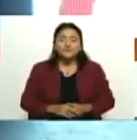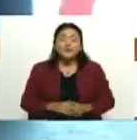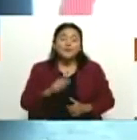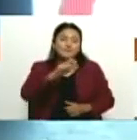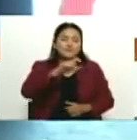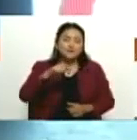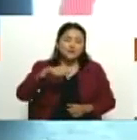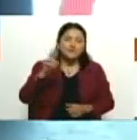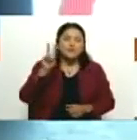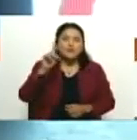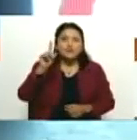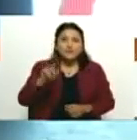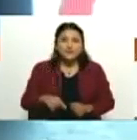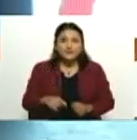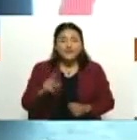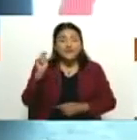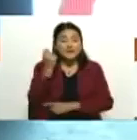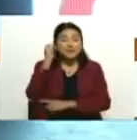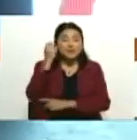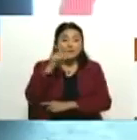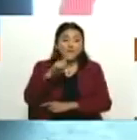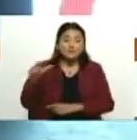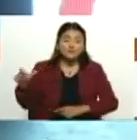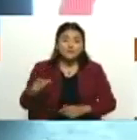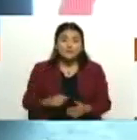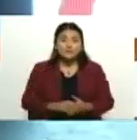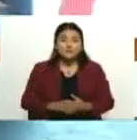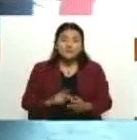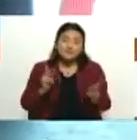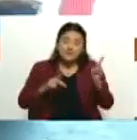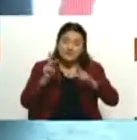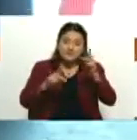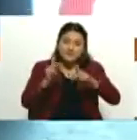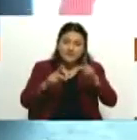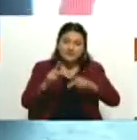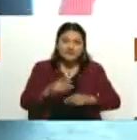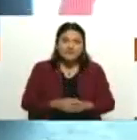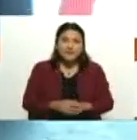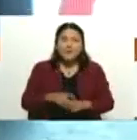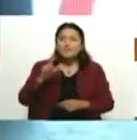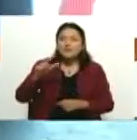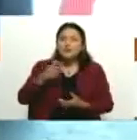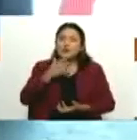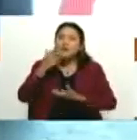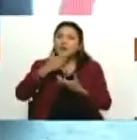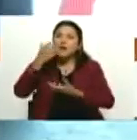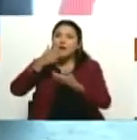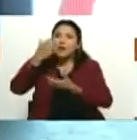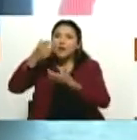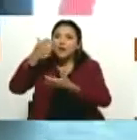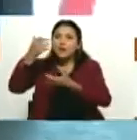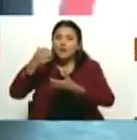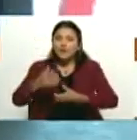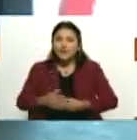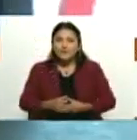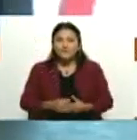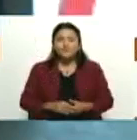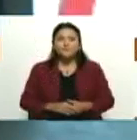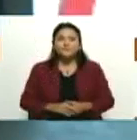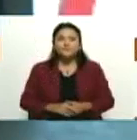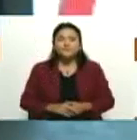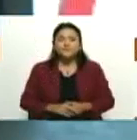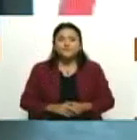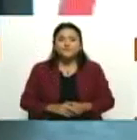venezolanos, diputados, diputadas, aquí presentes, a los cantores y cantoras de